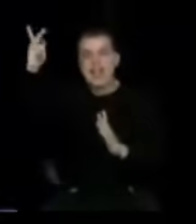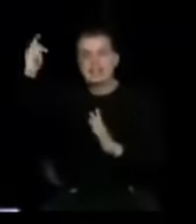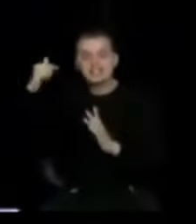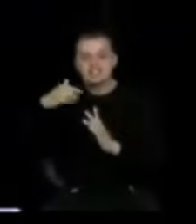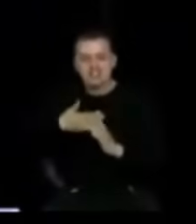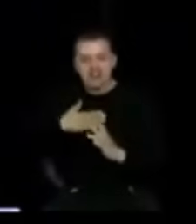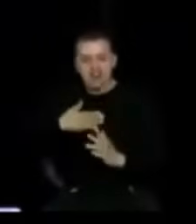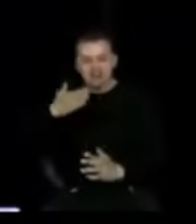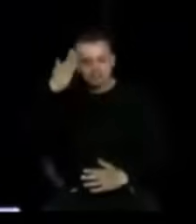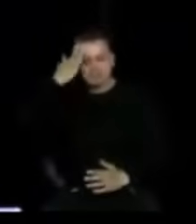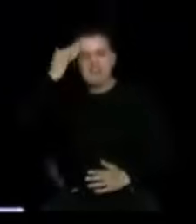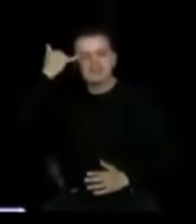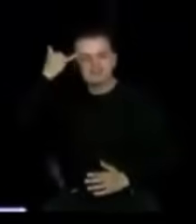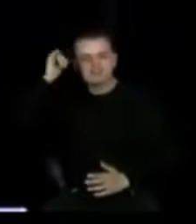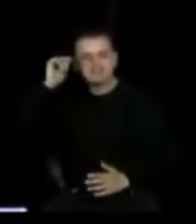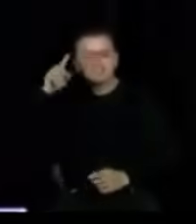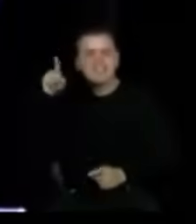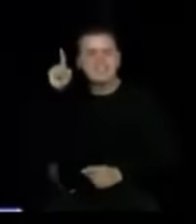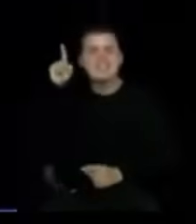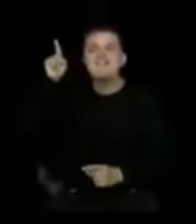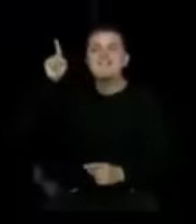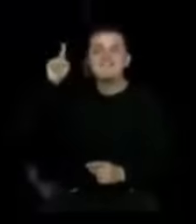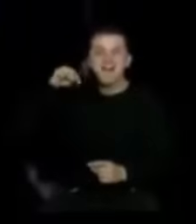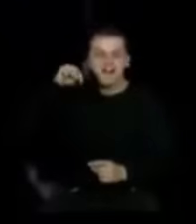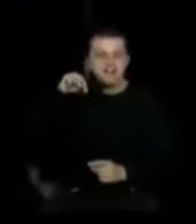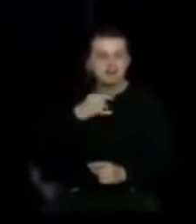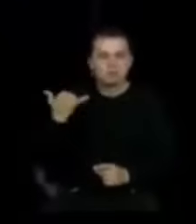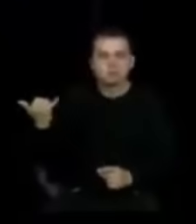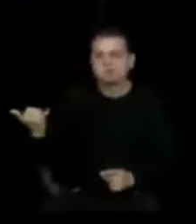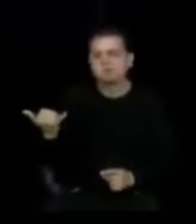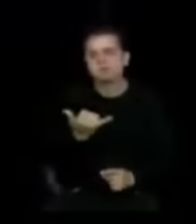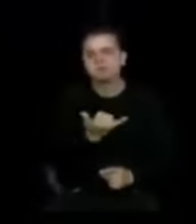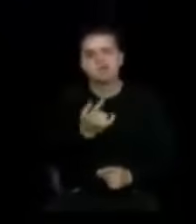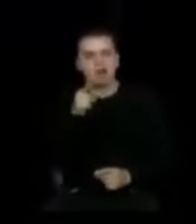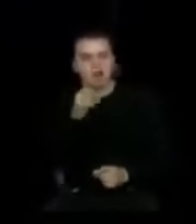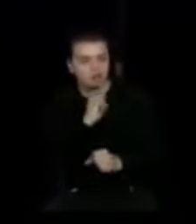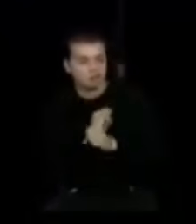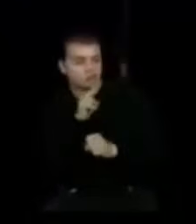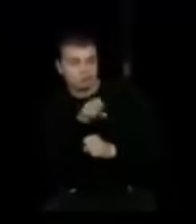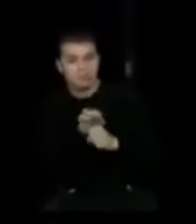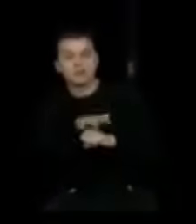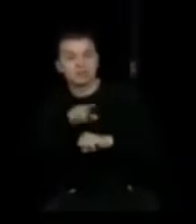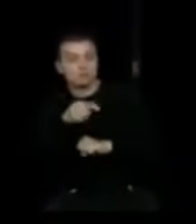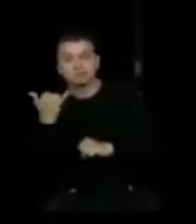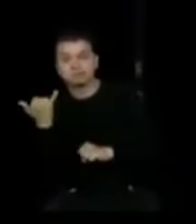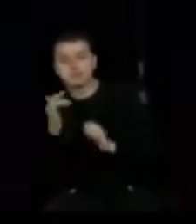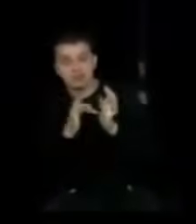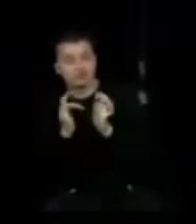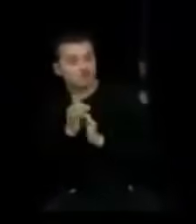la certeza de que Él está aquí en esta mañana en medio nuestro.